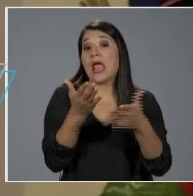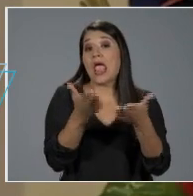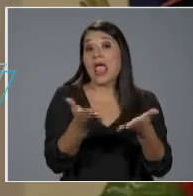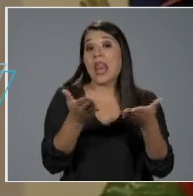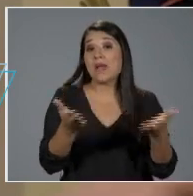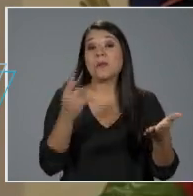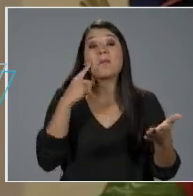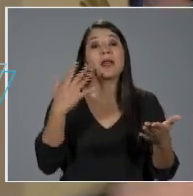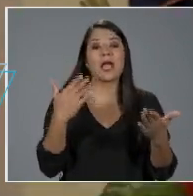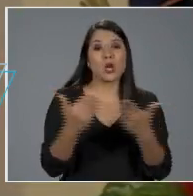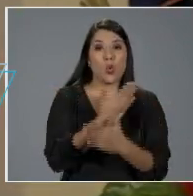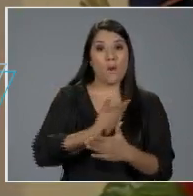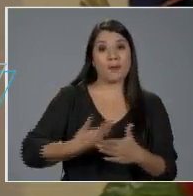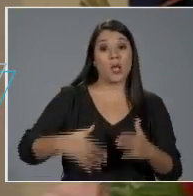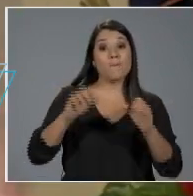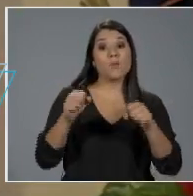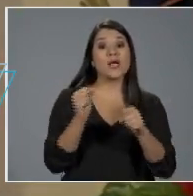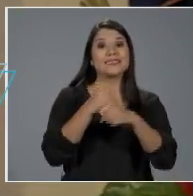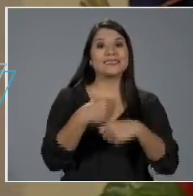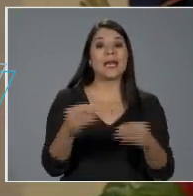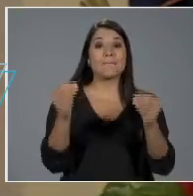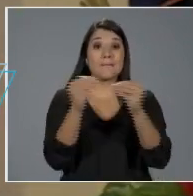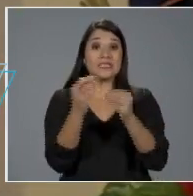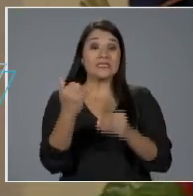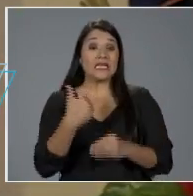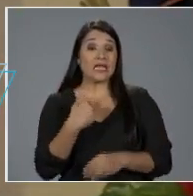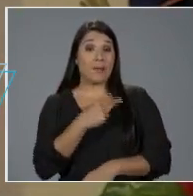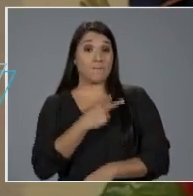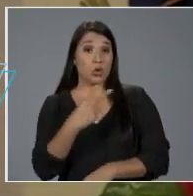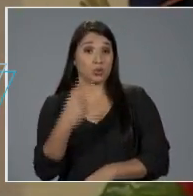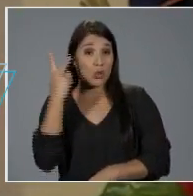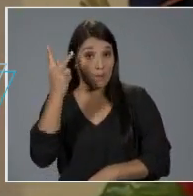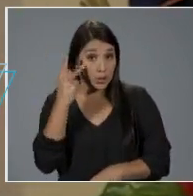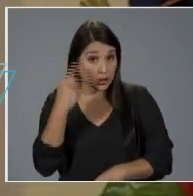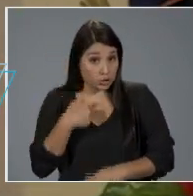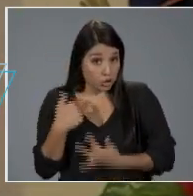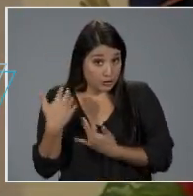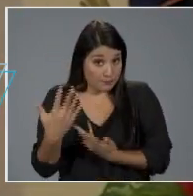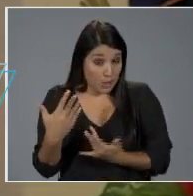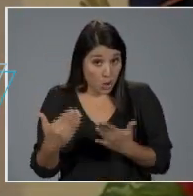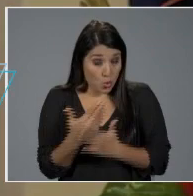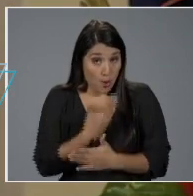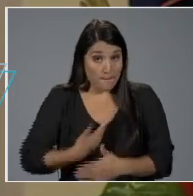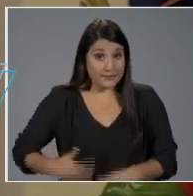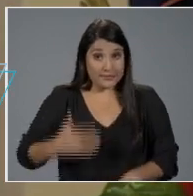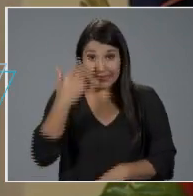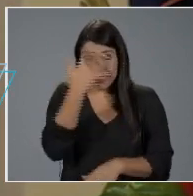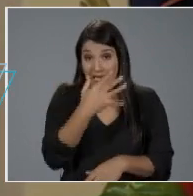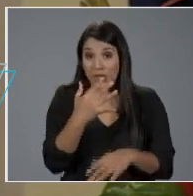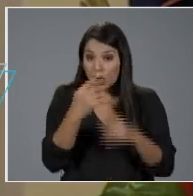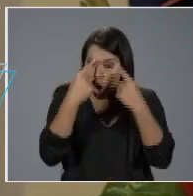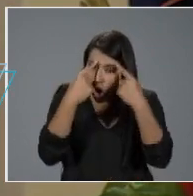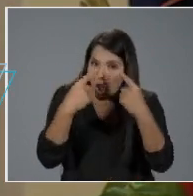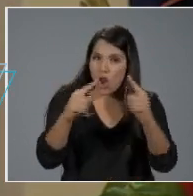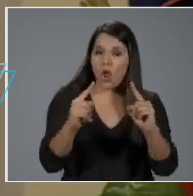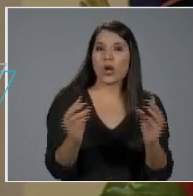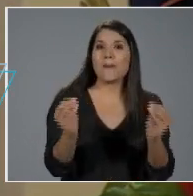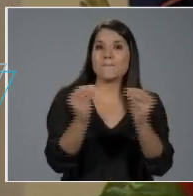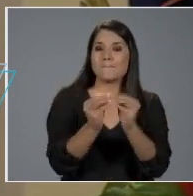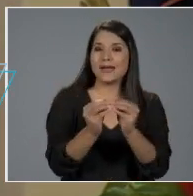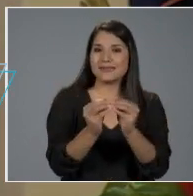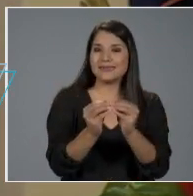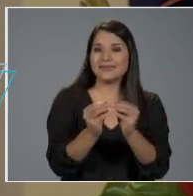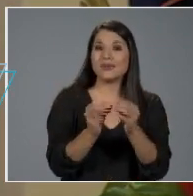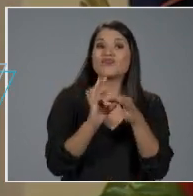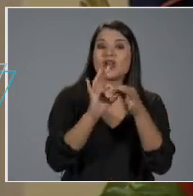para que el nuevo presidente haga más si tiene voluntad política. Yo espero que Carlos enrumbe esto y logre muchos mayores